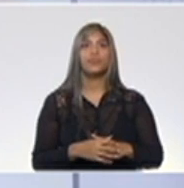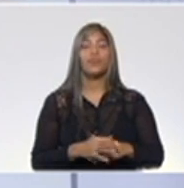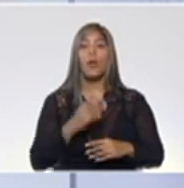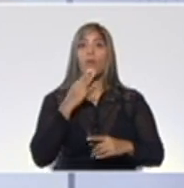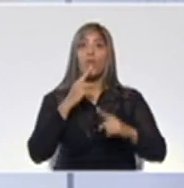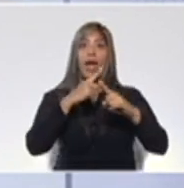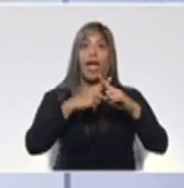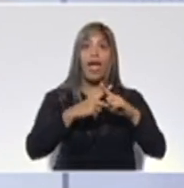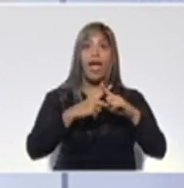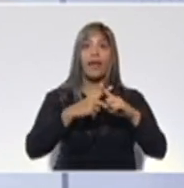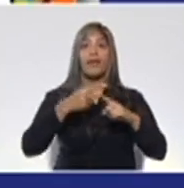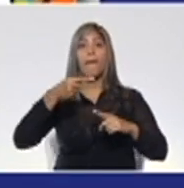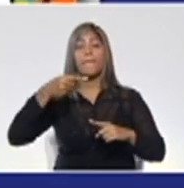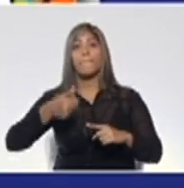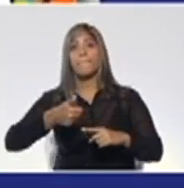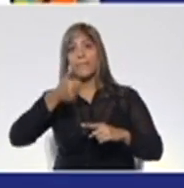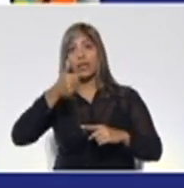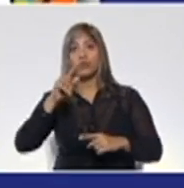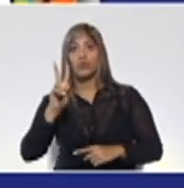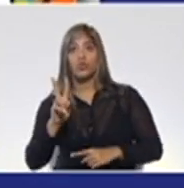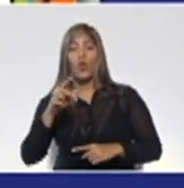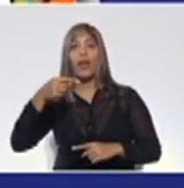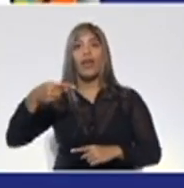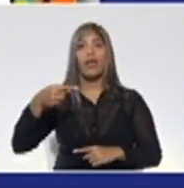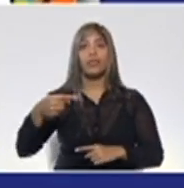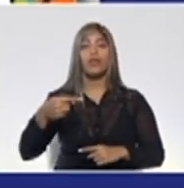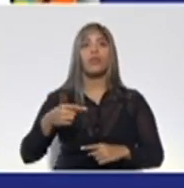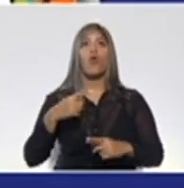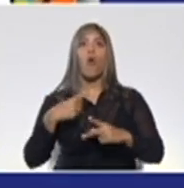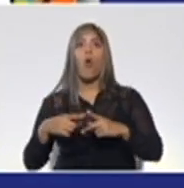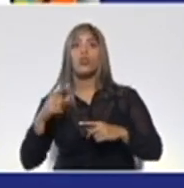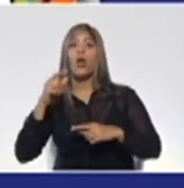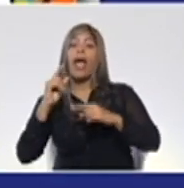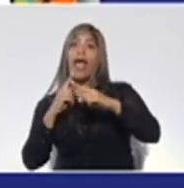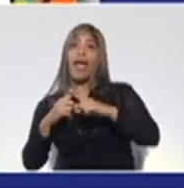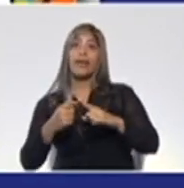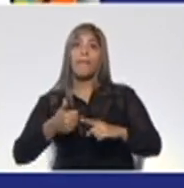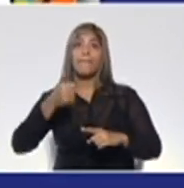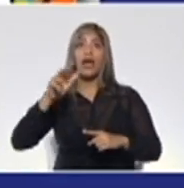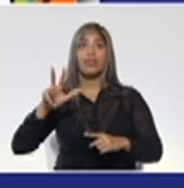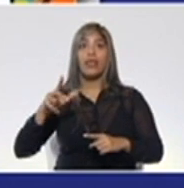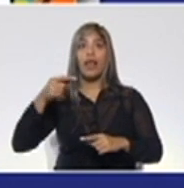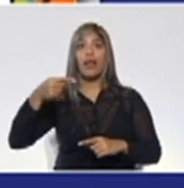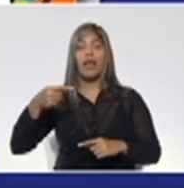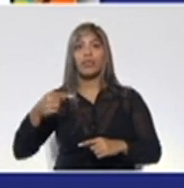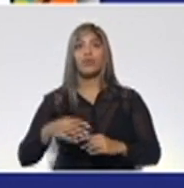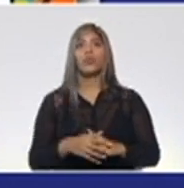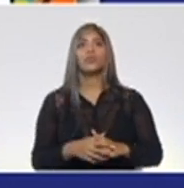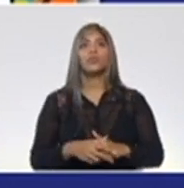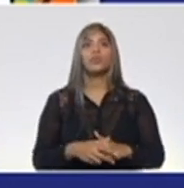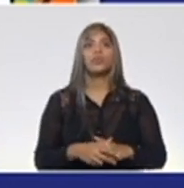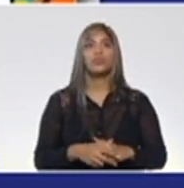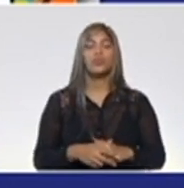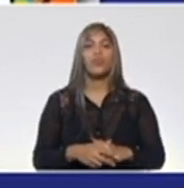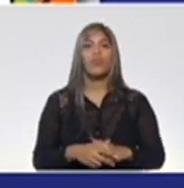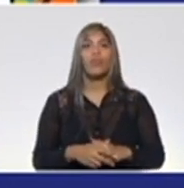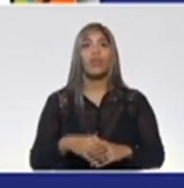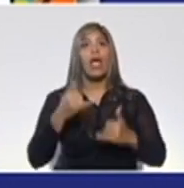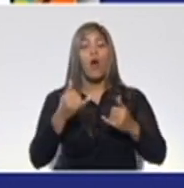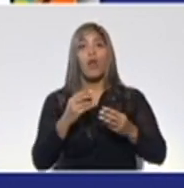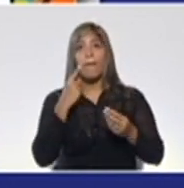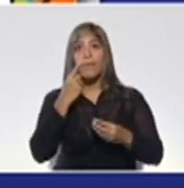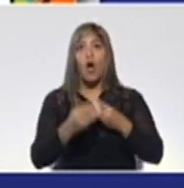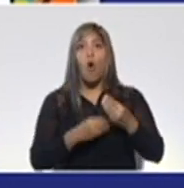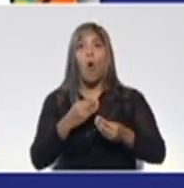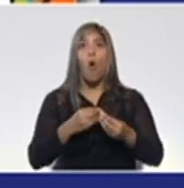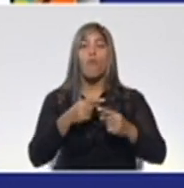más 2 es negativo y x más 3 es positivo. Es análogo al anterior, obteniendo las desigualdades, que cuando las llevamos a una